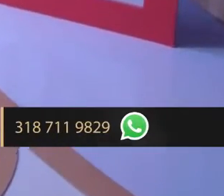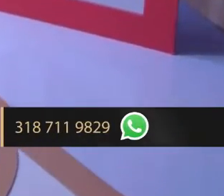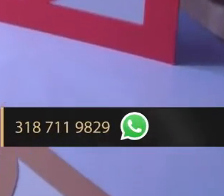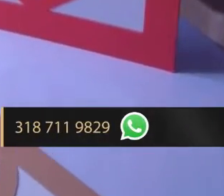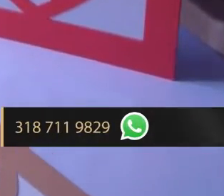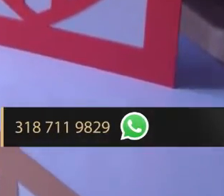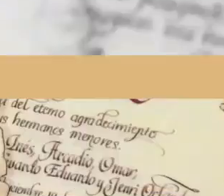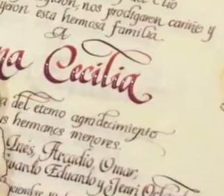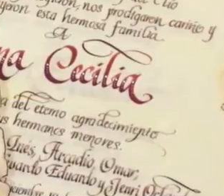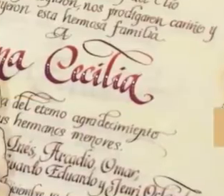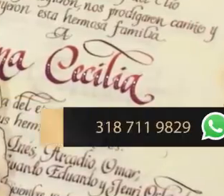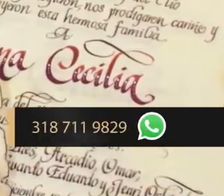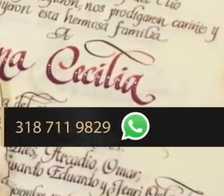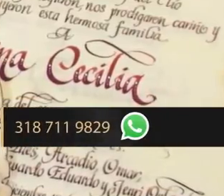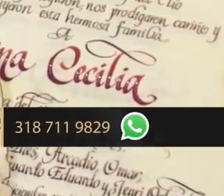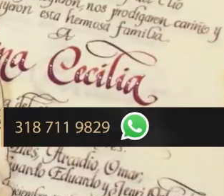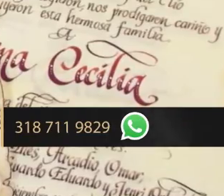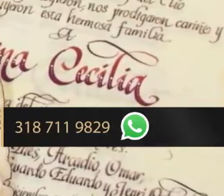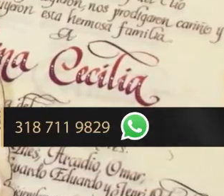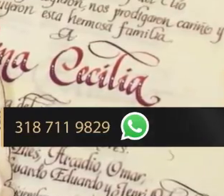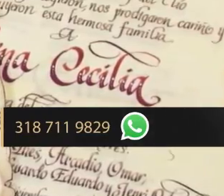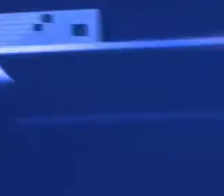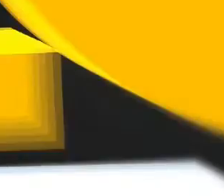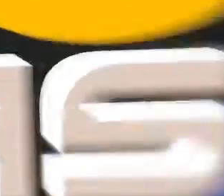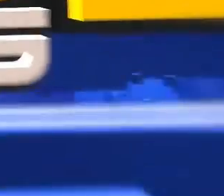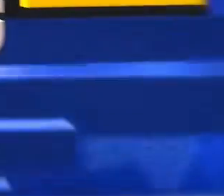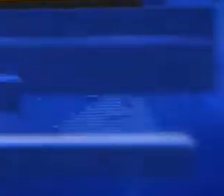318-711-9829 y cotice ahora.